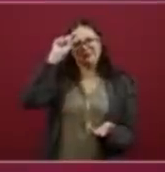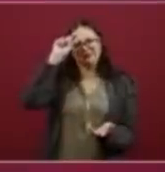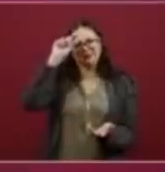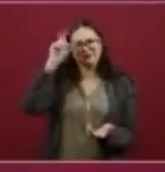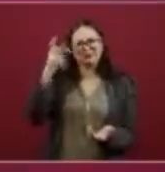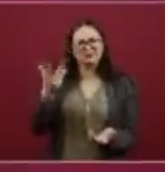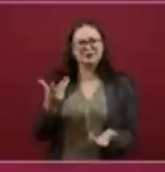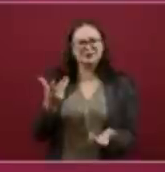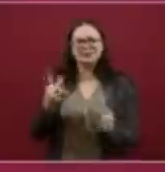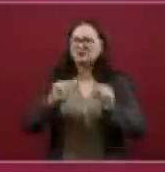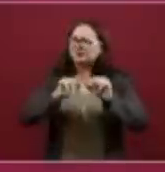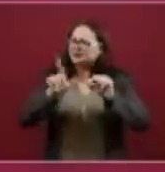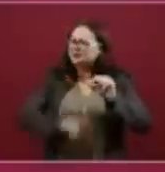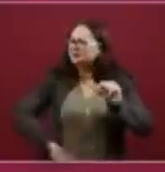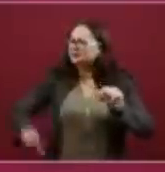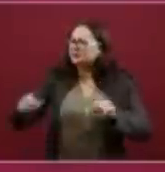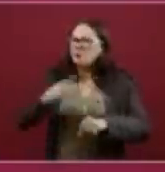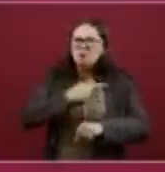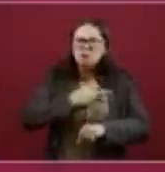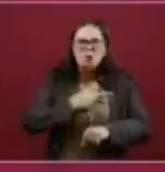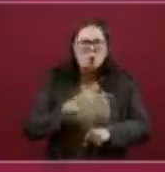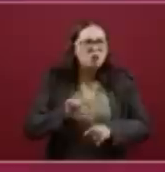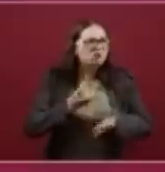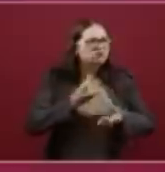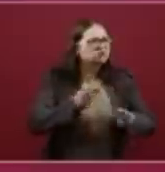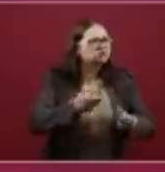En un país con tanta pobreza.